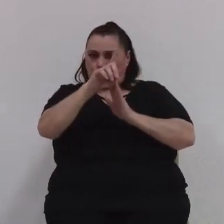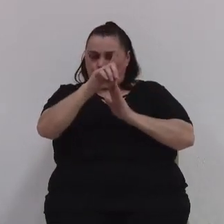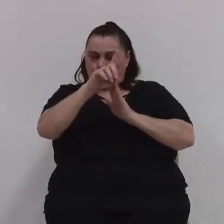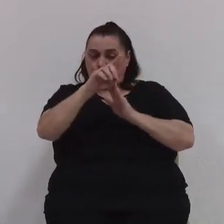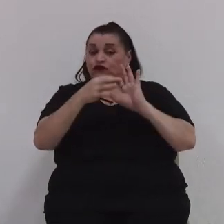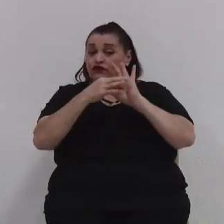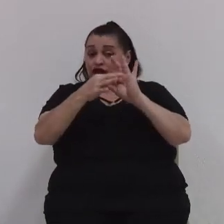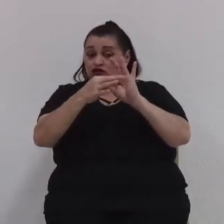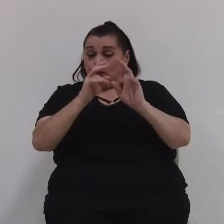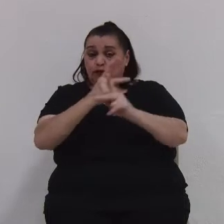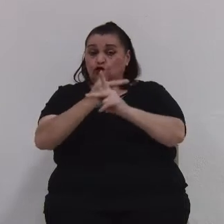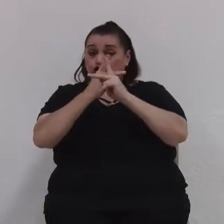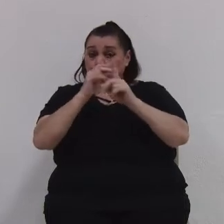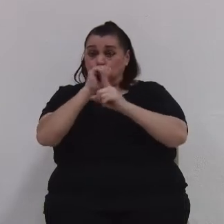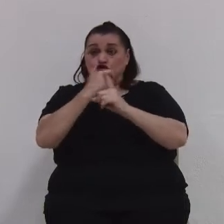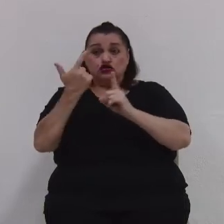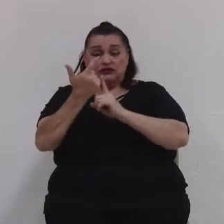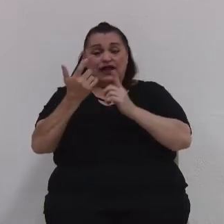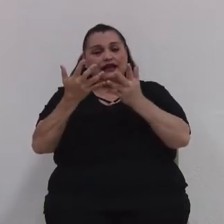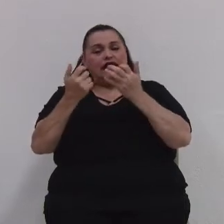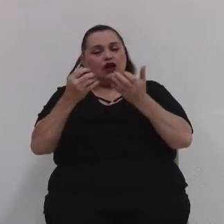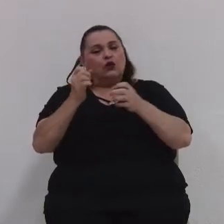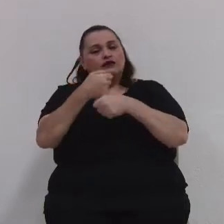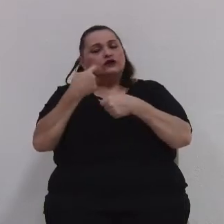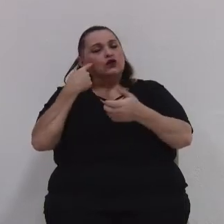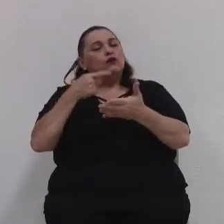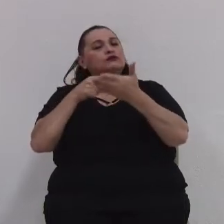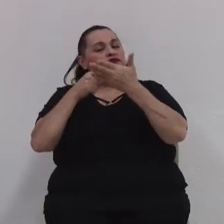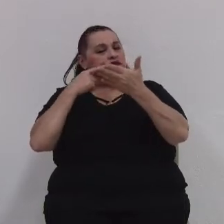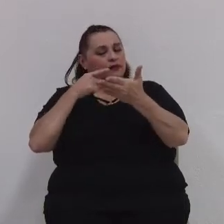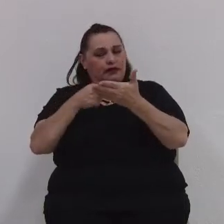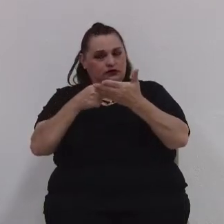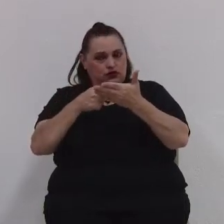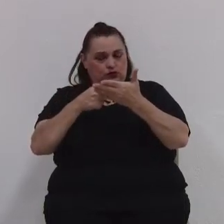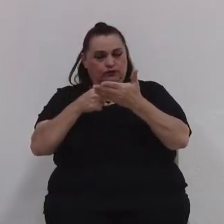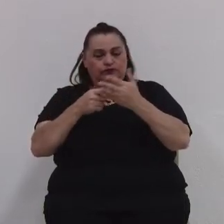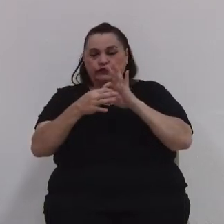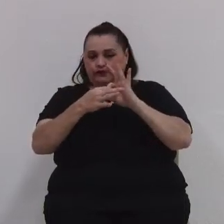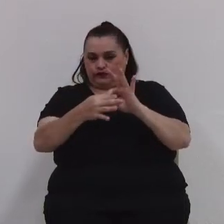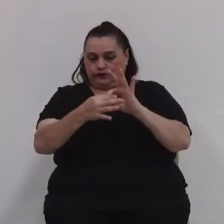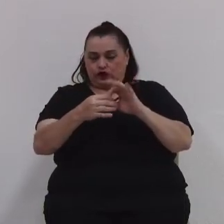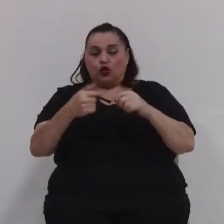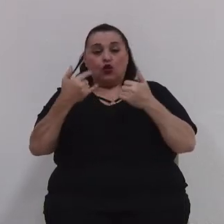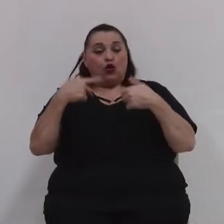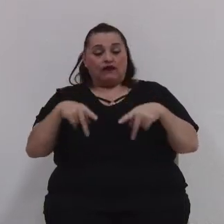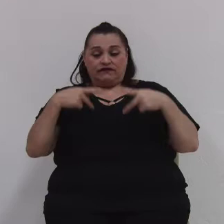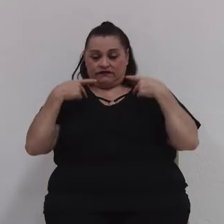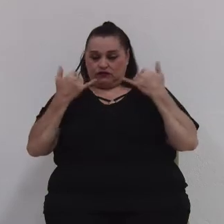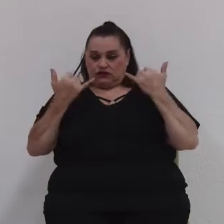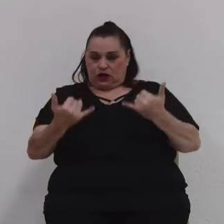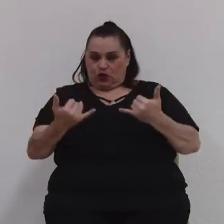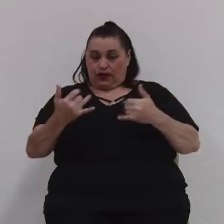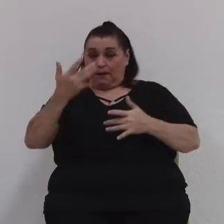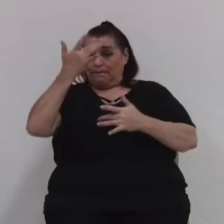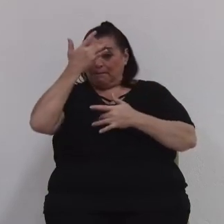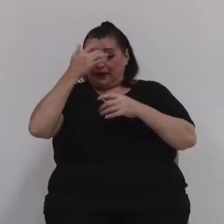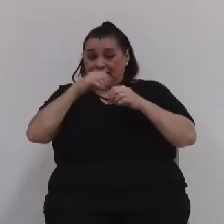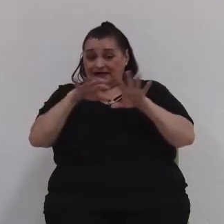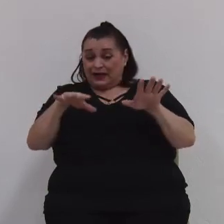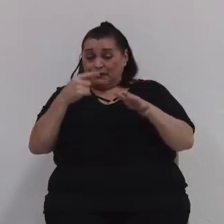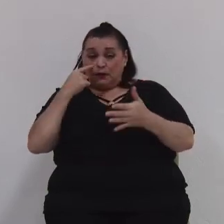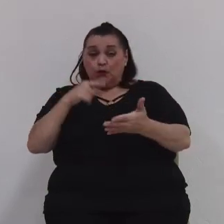protección social, quisiera hacer una observación en relación con lo que estamos viviendo. La pandemia nos